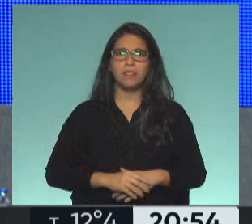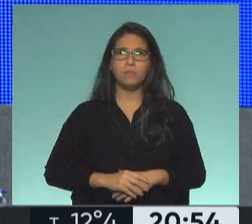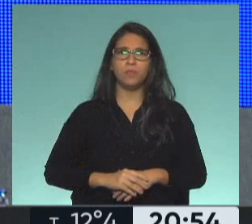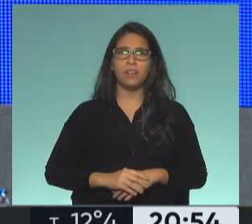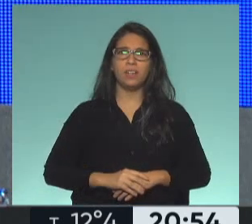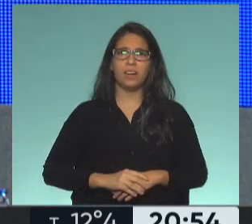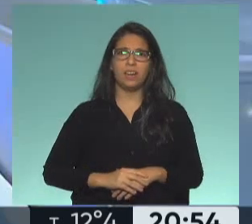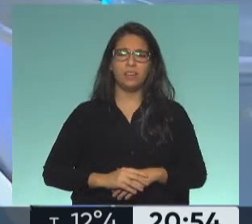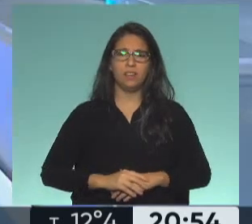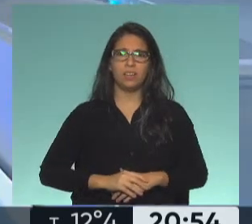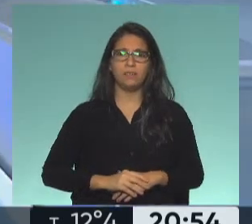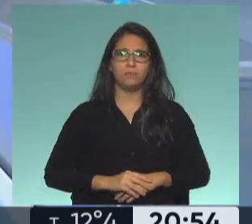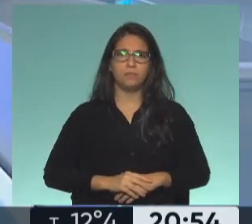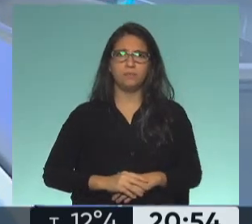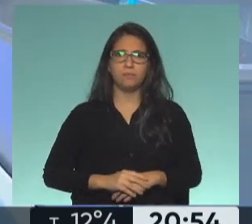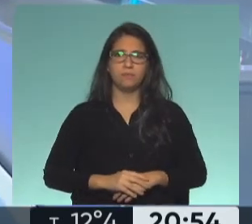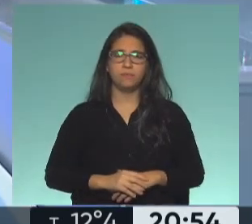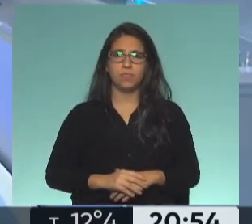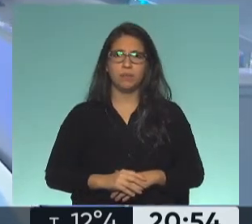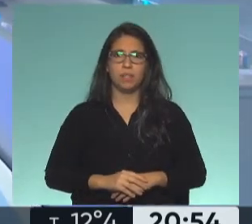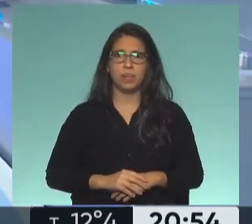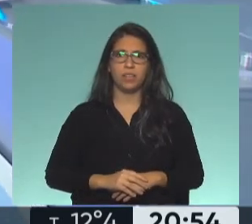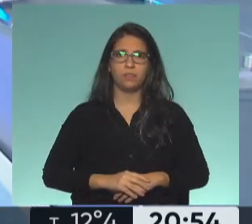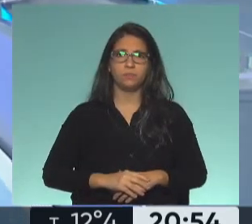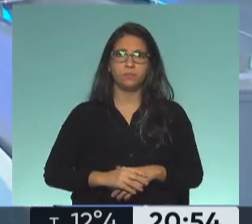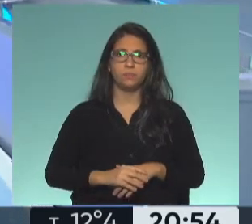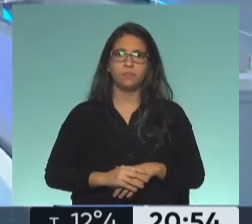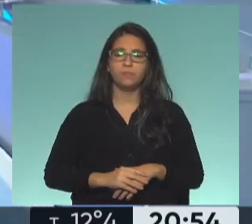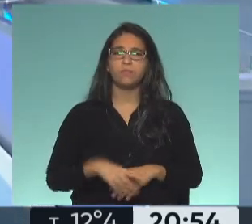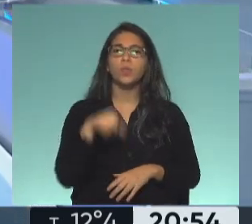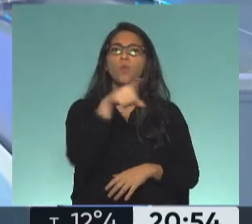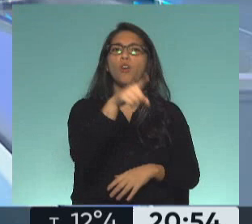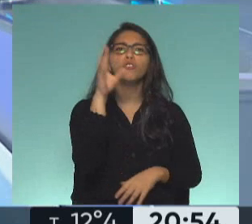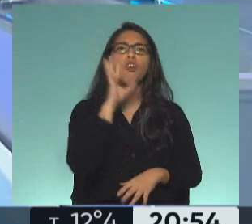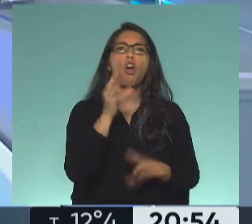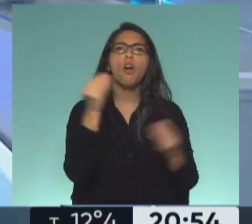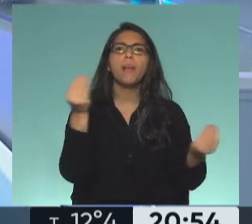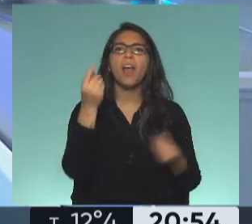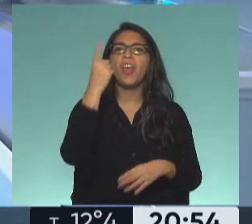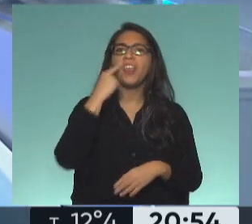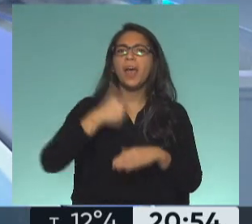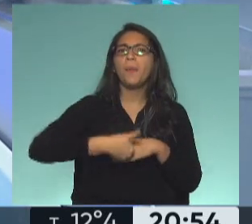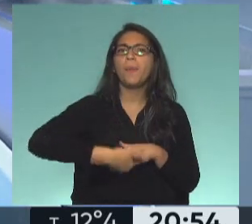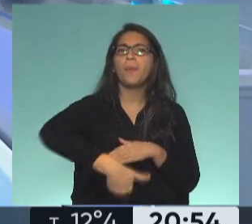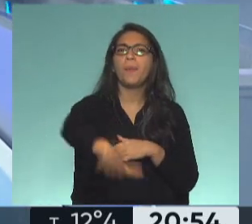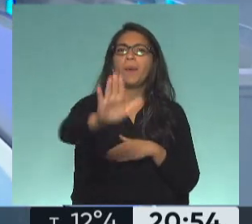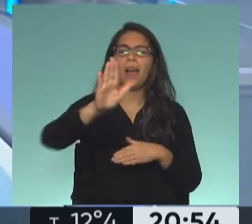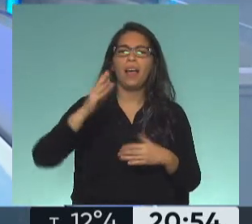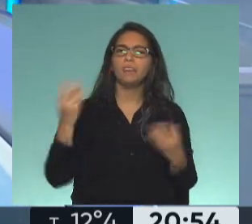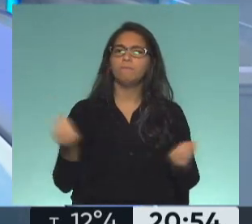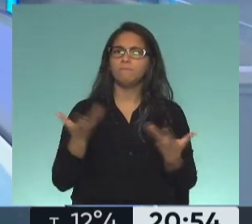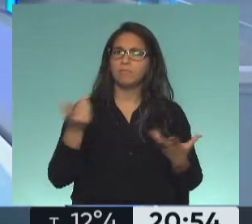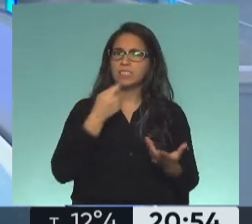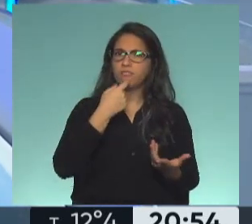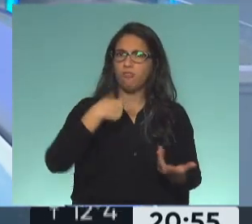cuando Chávez le dice, Alca al carajo. Sí. Entonces, ¿cómo lo ves vos los días que vienen, como si diéramos